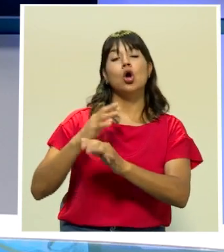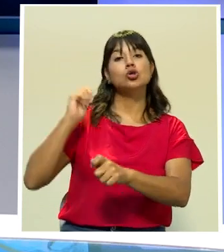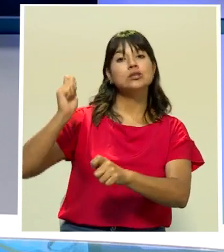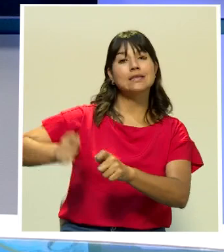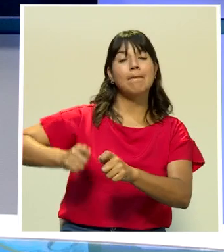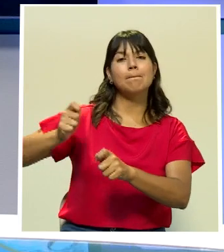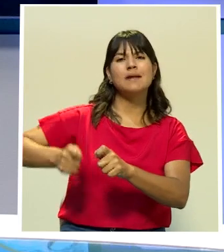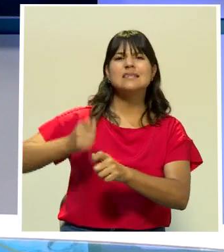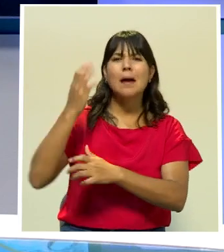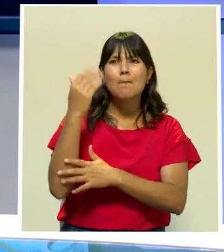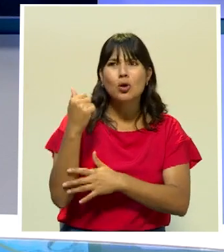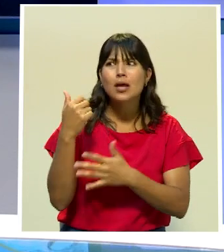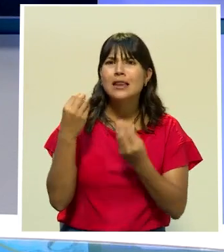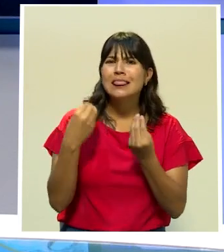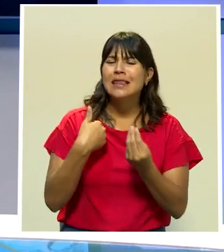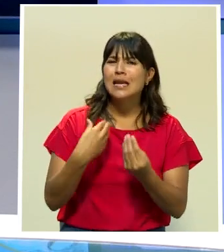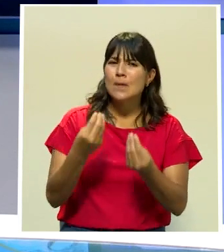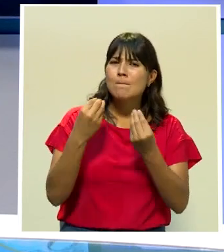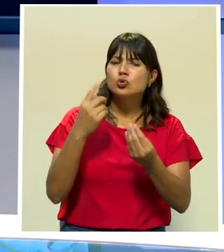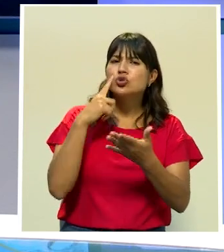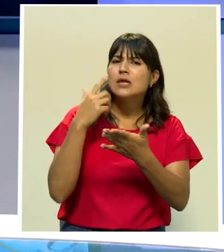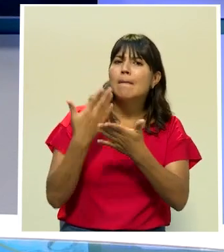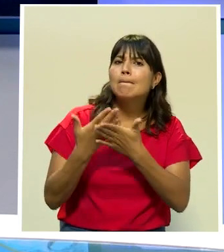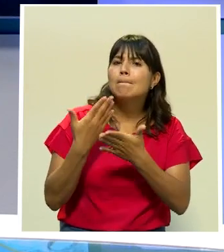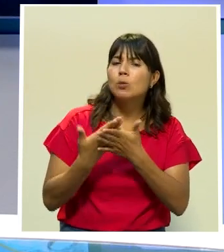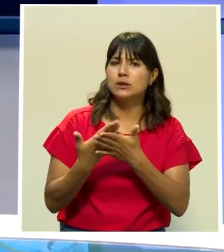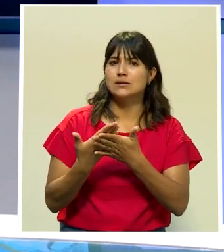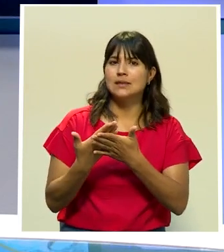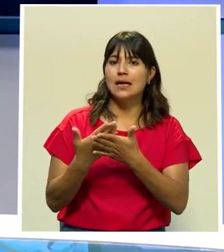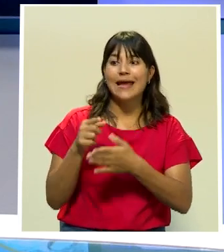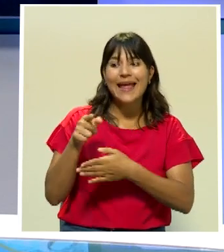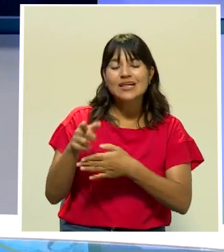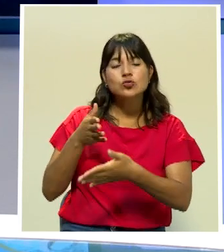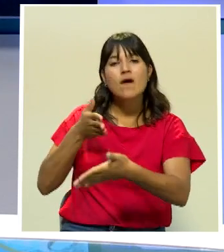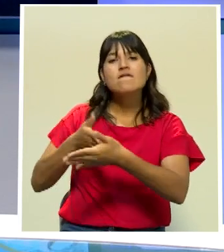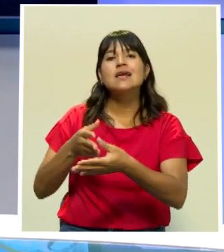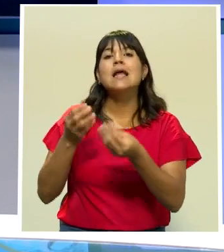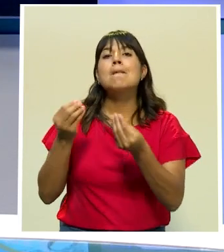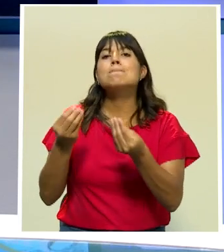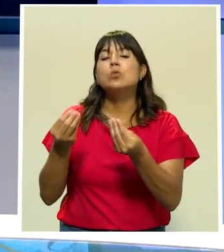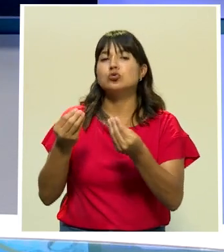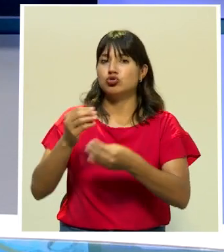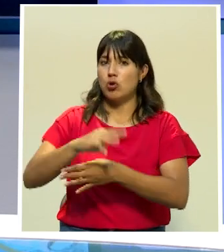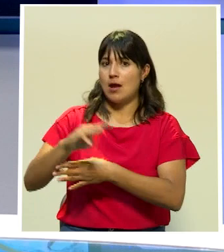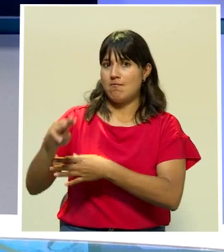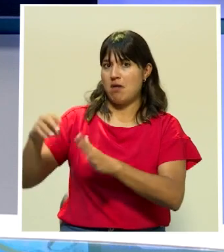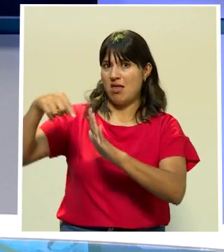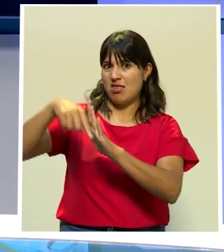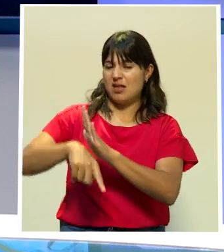científica sobre el daño ambiental que esta práctica de pesca ocasiona.